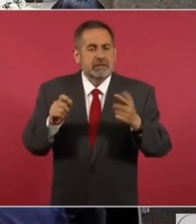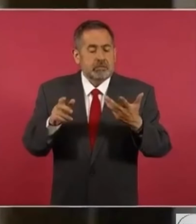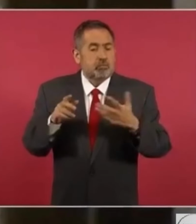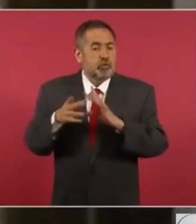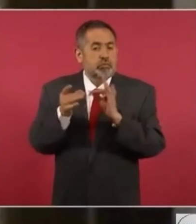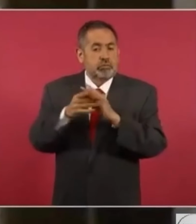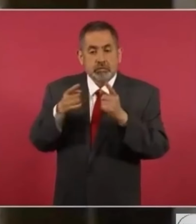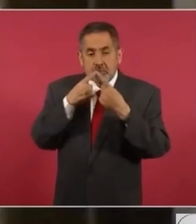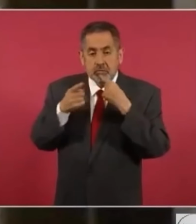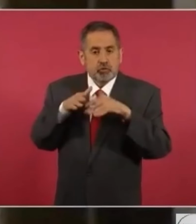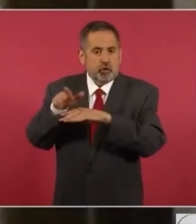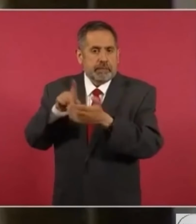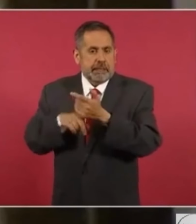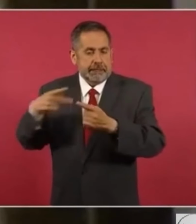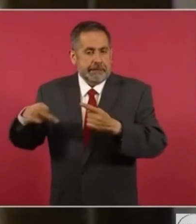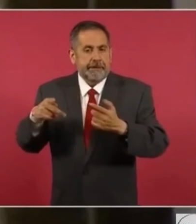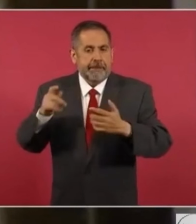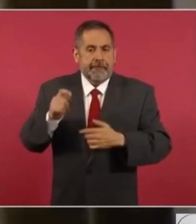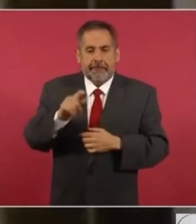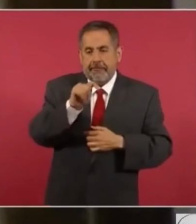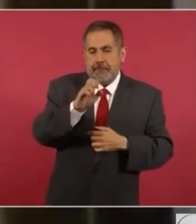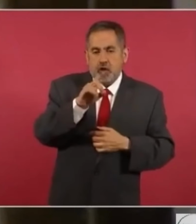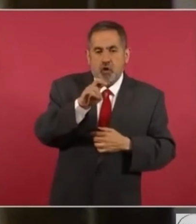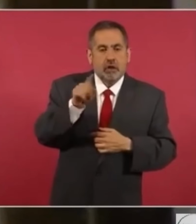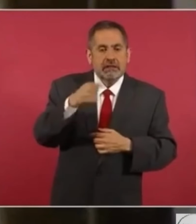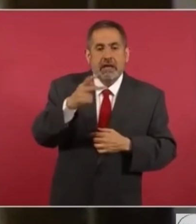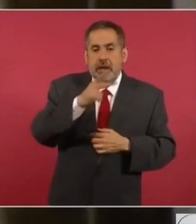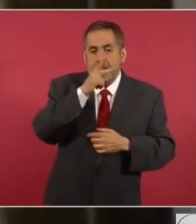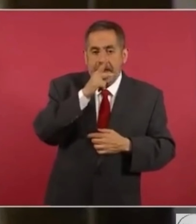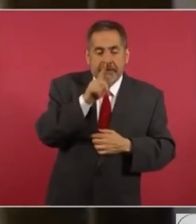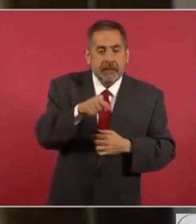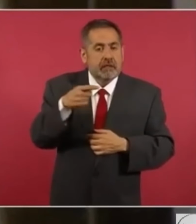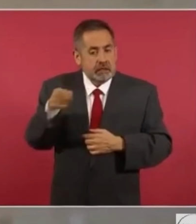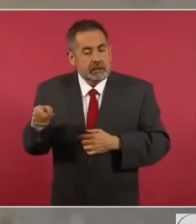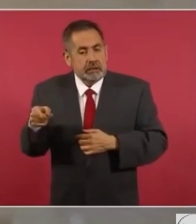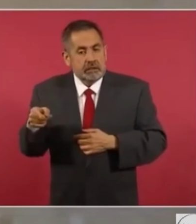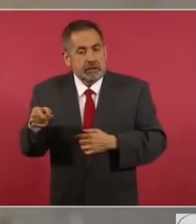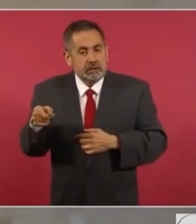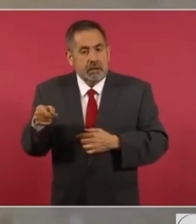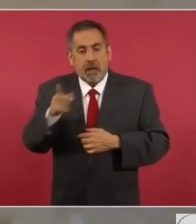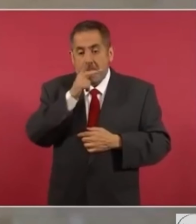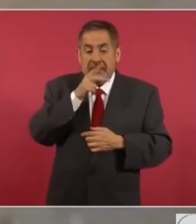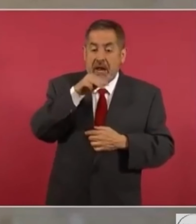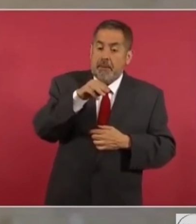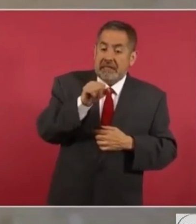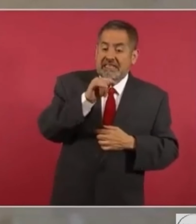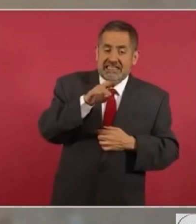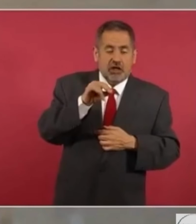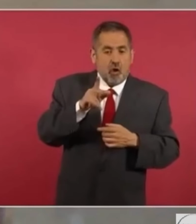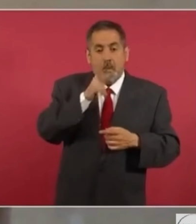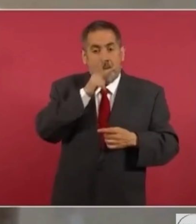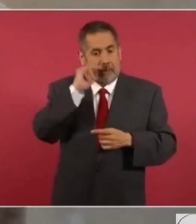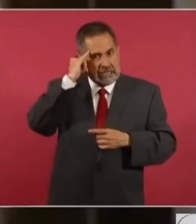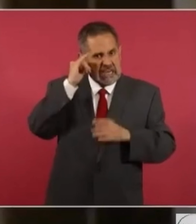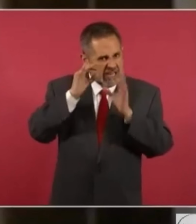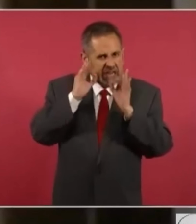esto habla de él, ¿no? Teodoro es el padre de Ayad, es el padre mazateco, es el padre